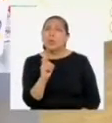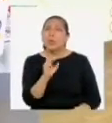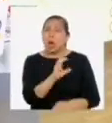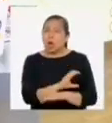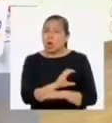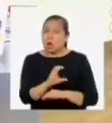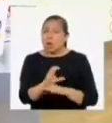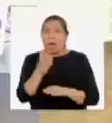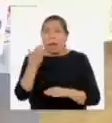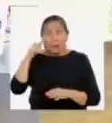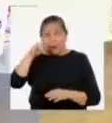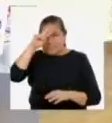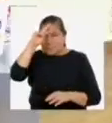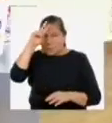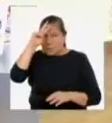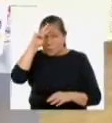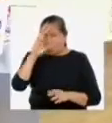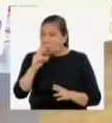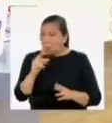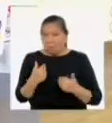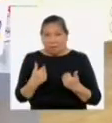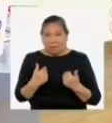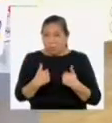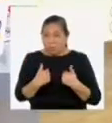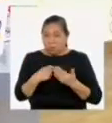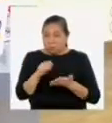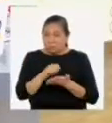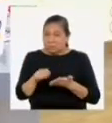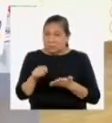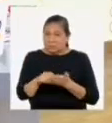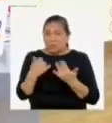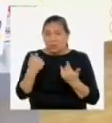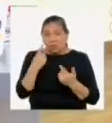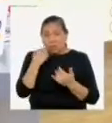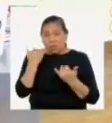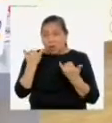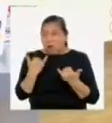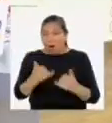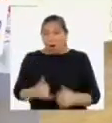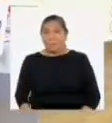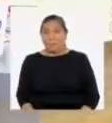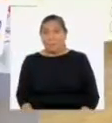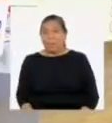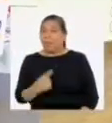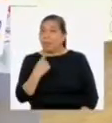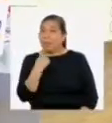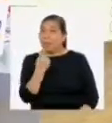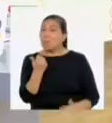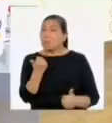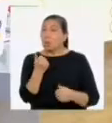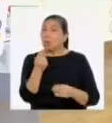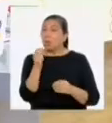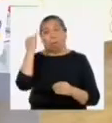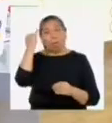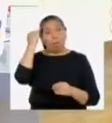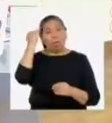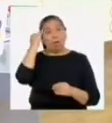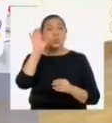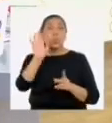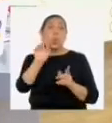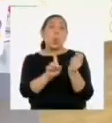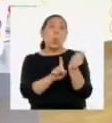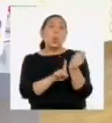habitaron la costa norte del antiguo Perú, a pesar de no haber tenido una escritura como la que conocemos hoy en día, expresaron muy bien sus